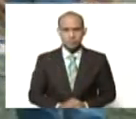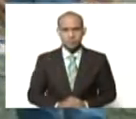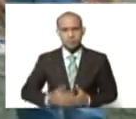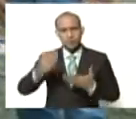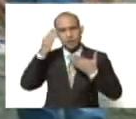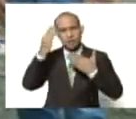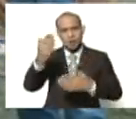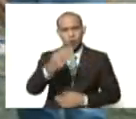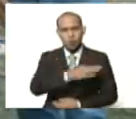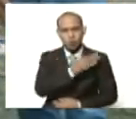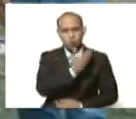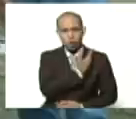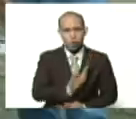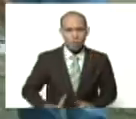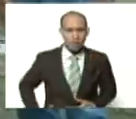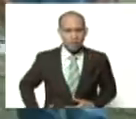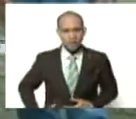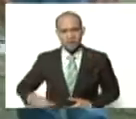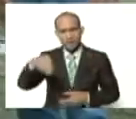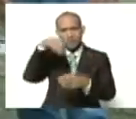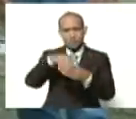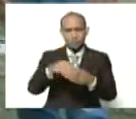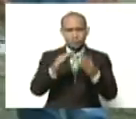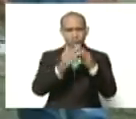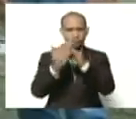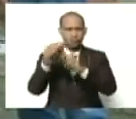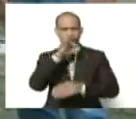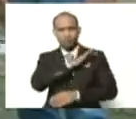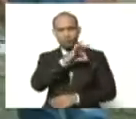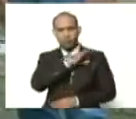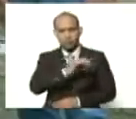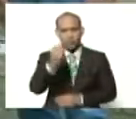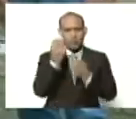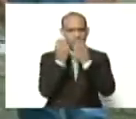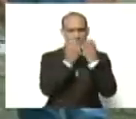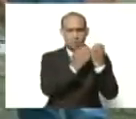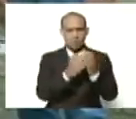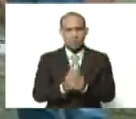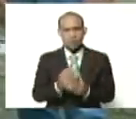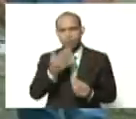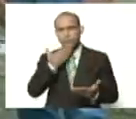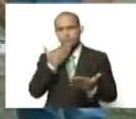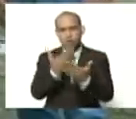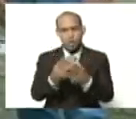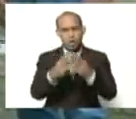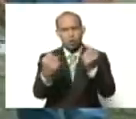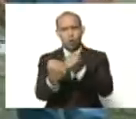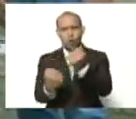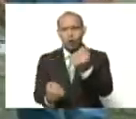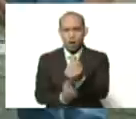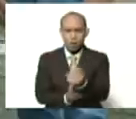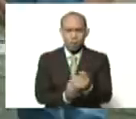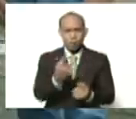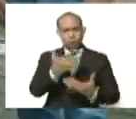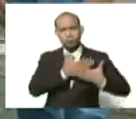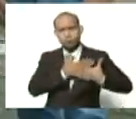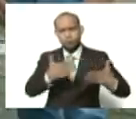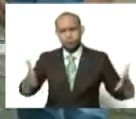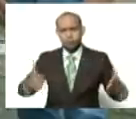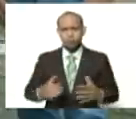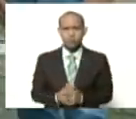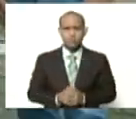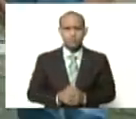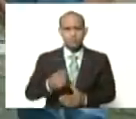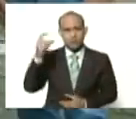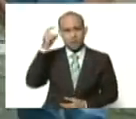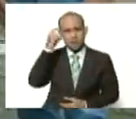Saludos, presidente. Desde la comuna socialista del Maizal, pues estamos muy agradecidos por todo su apoyo y su solidaridad. El